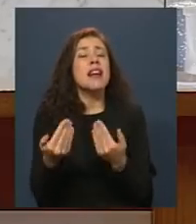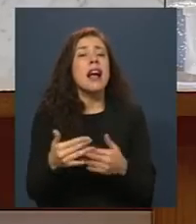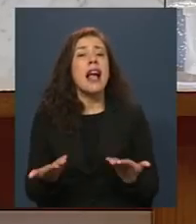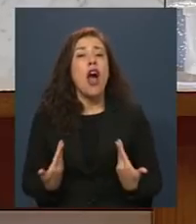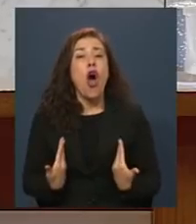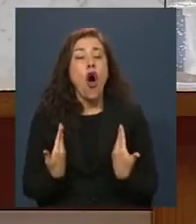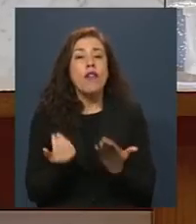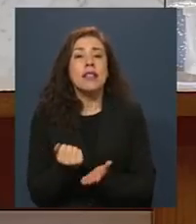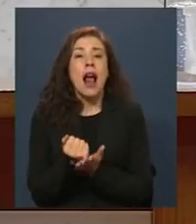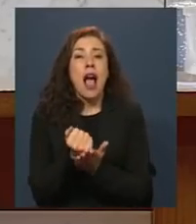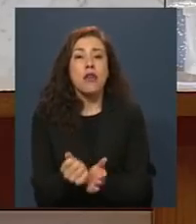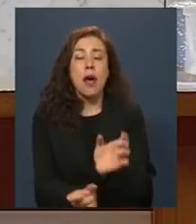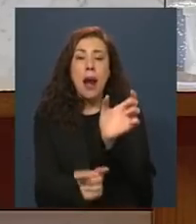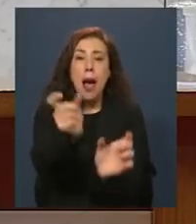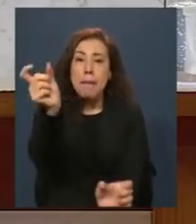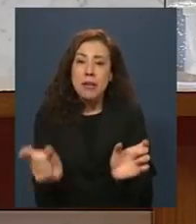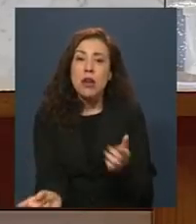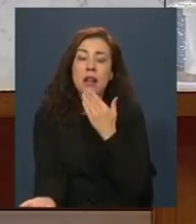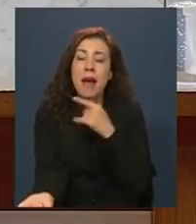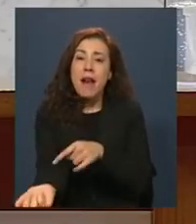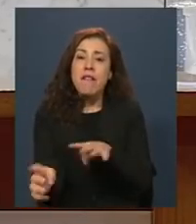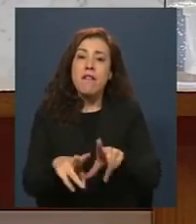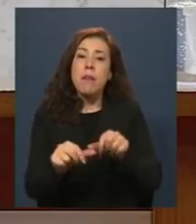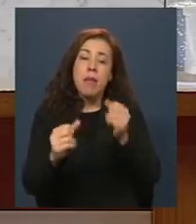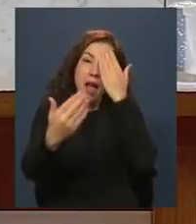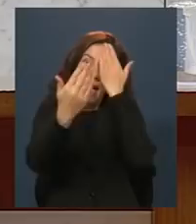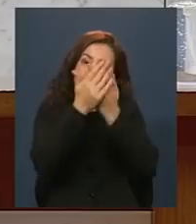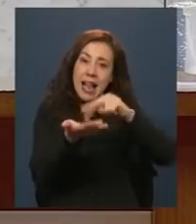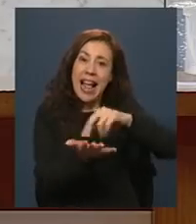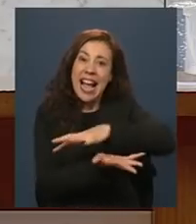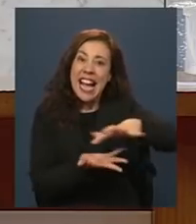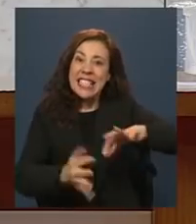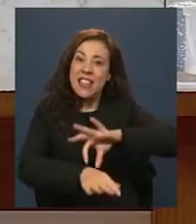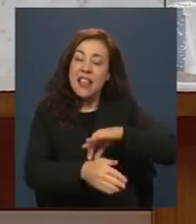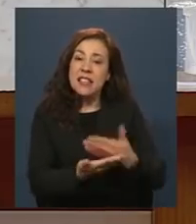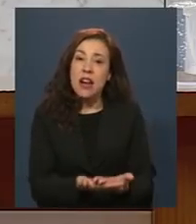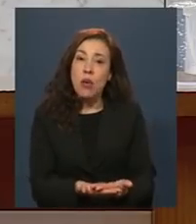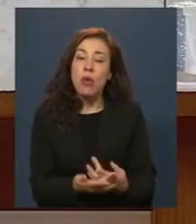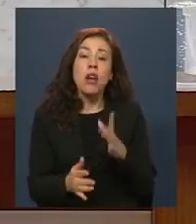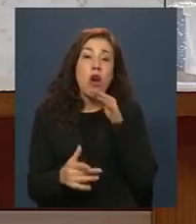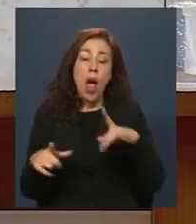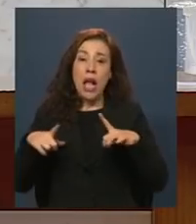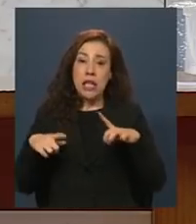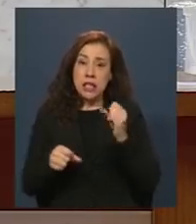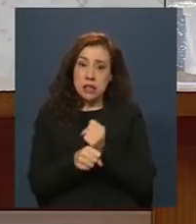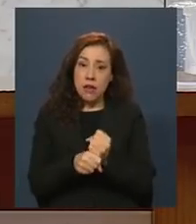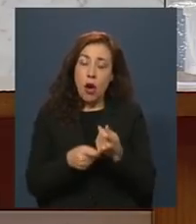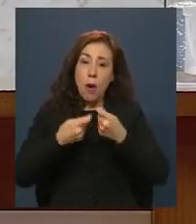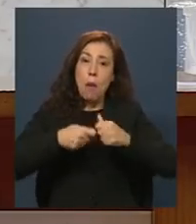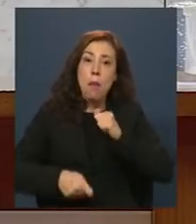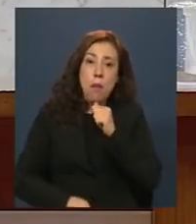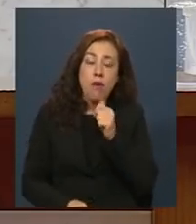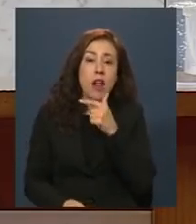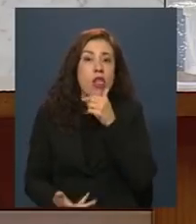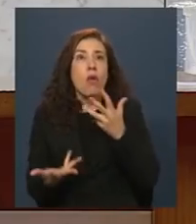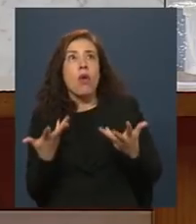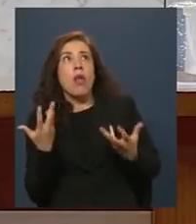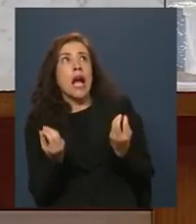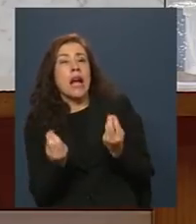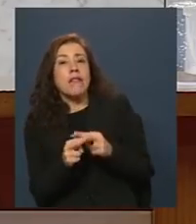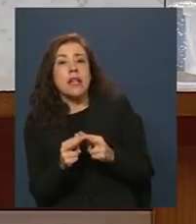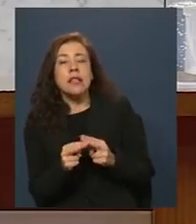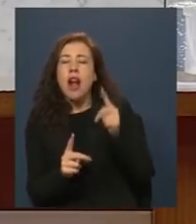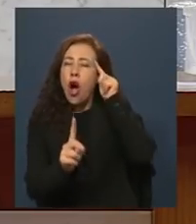ofrecer alivio a las personas y familias para enfrentar la crisis sanitaria que generaba desempleo, pobreza e incertidumbre. El